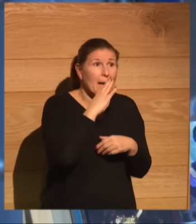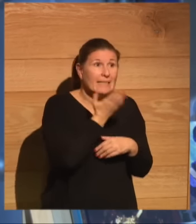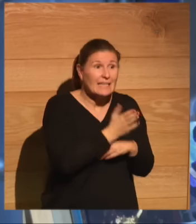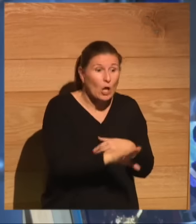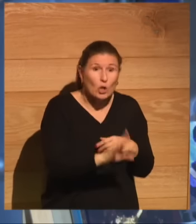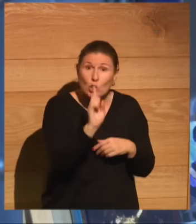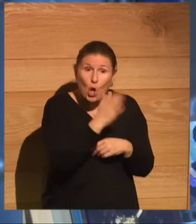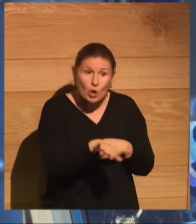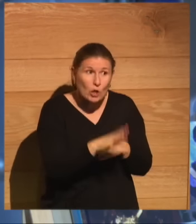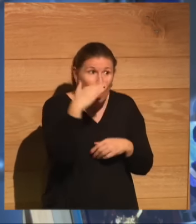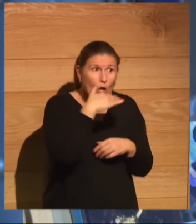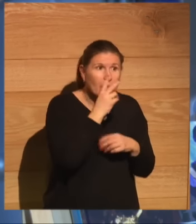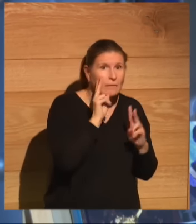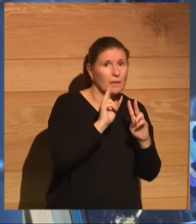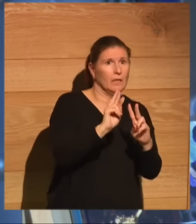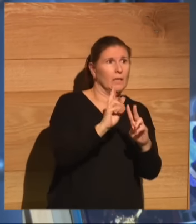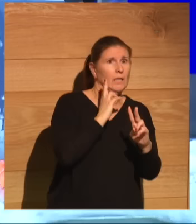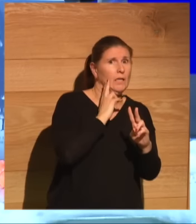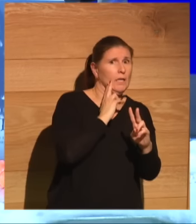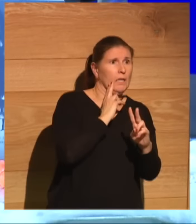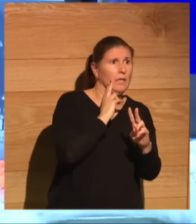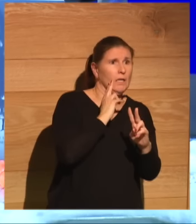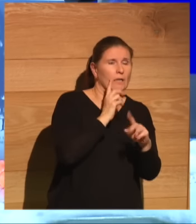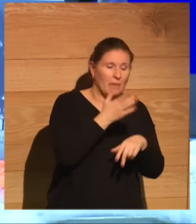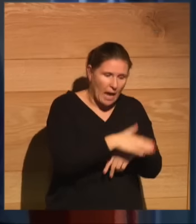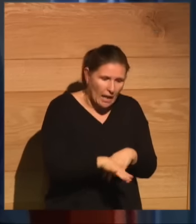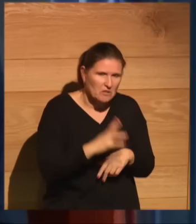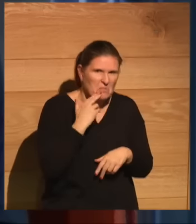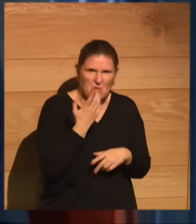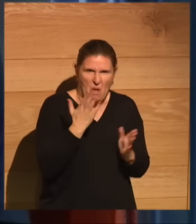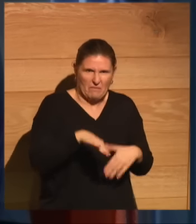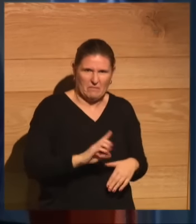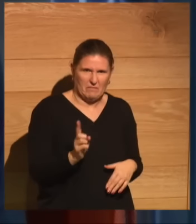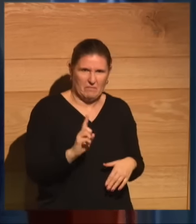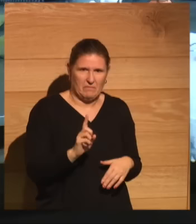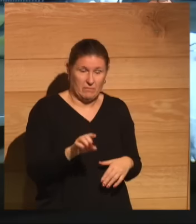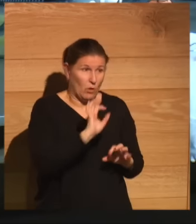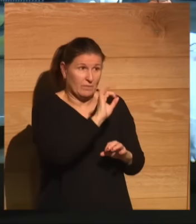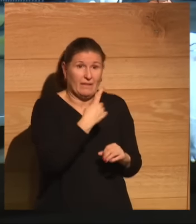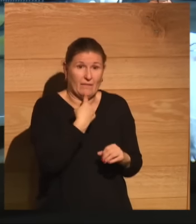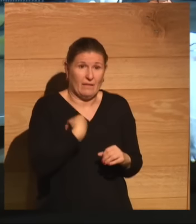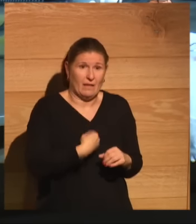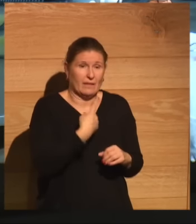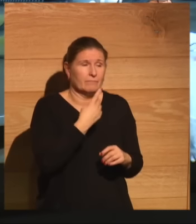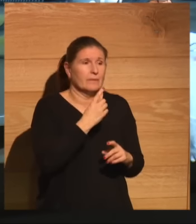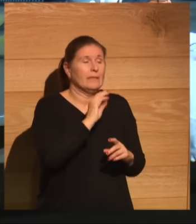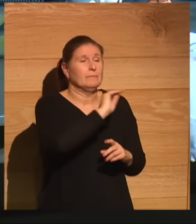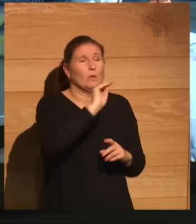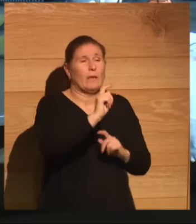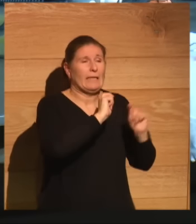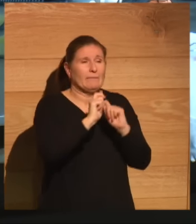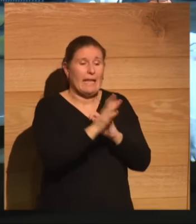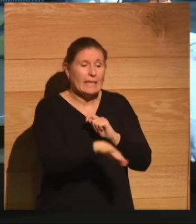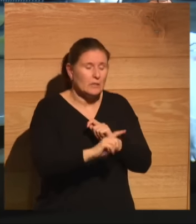niños. Eso es. No para los niños. Claro. Qué bien explicado. No, porque es lo que cuenta, que hacían entrevistas entre